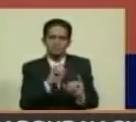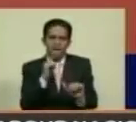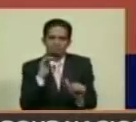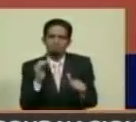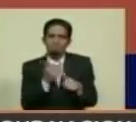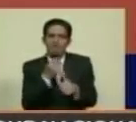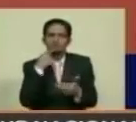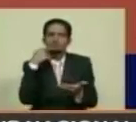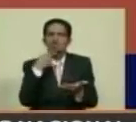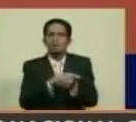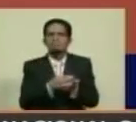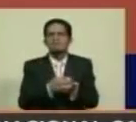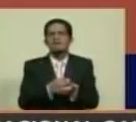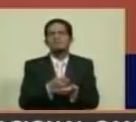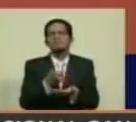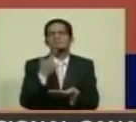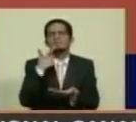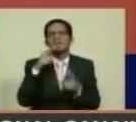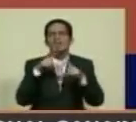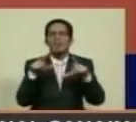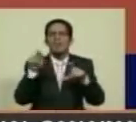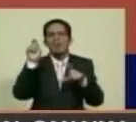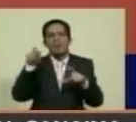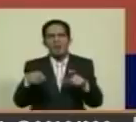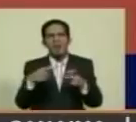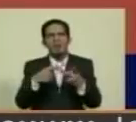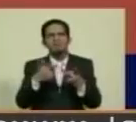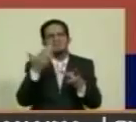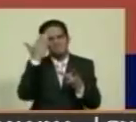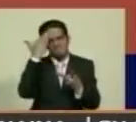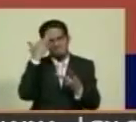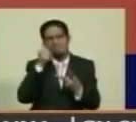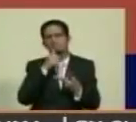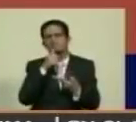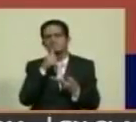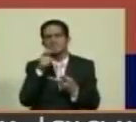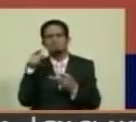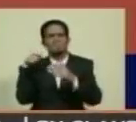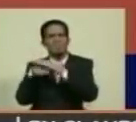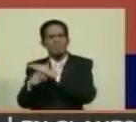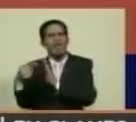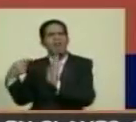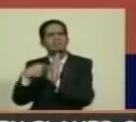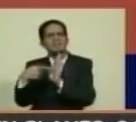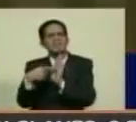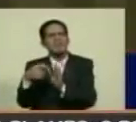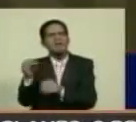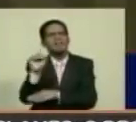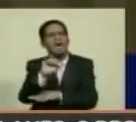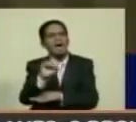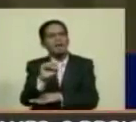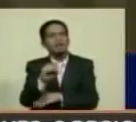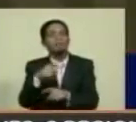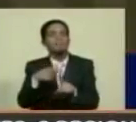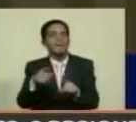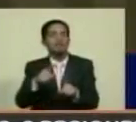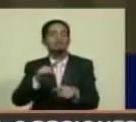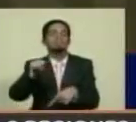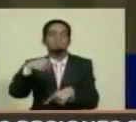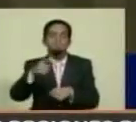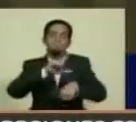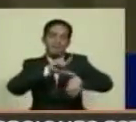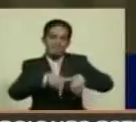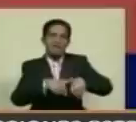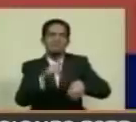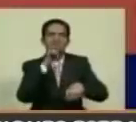las empresas, de la tarjeta de crédito, de las agencias donde fueron contratados los vehículos, pero en las próximas horas daremos una información más detallada al